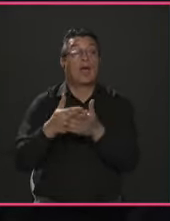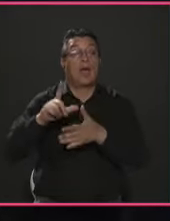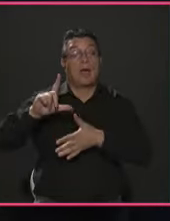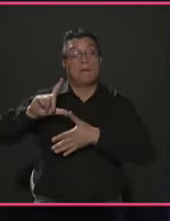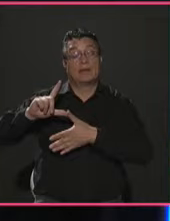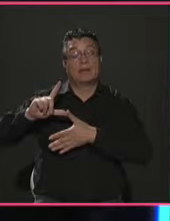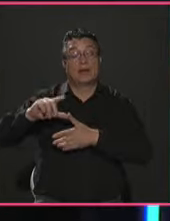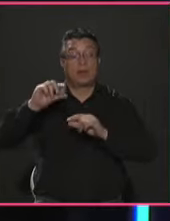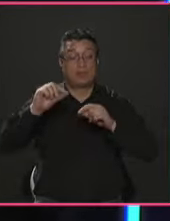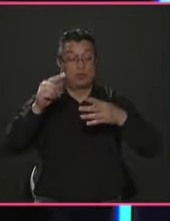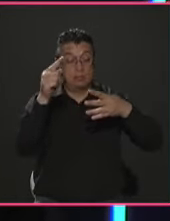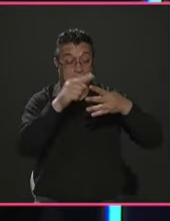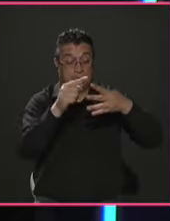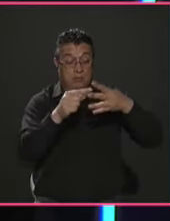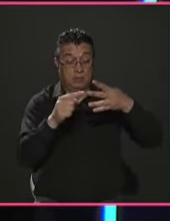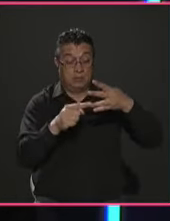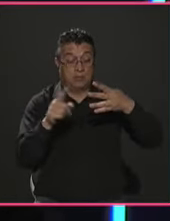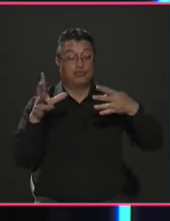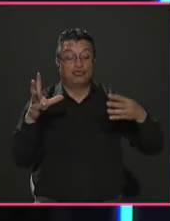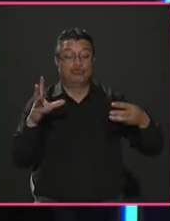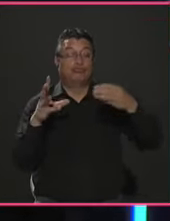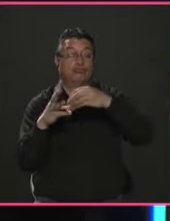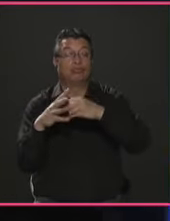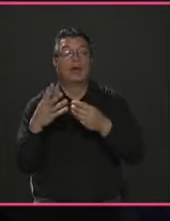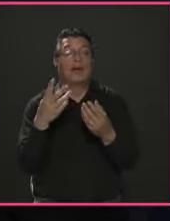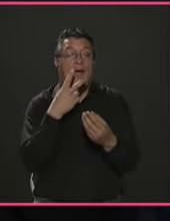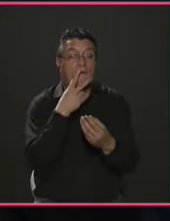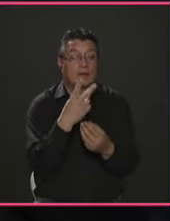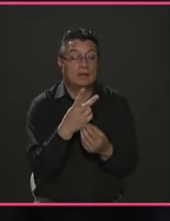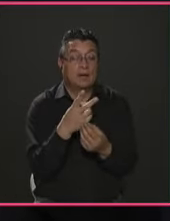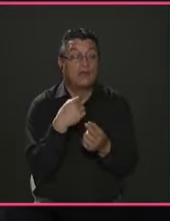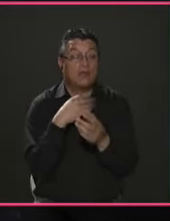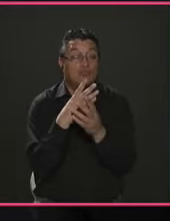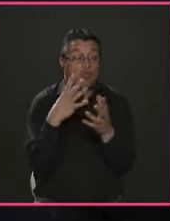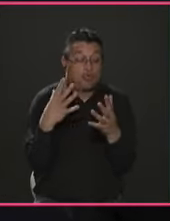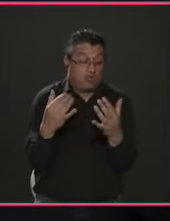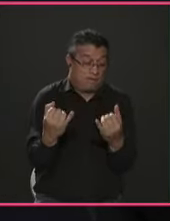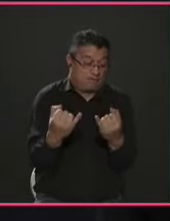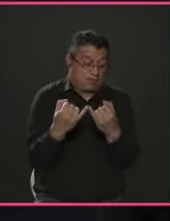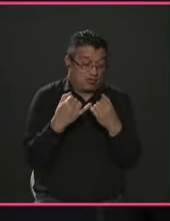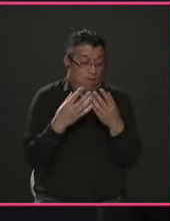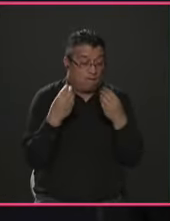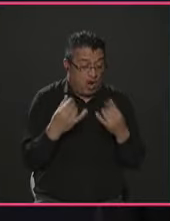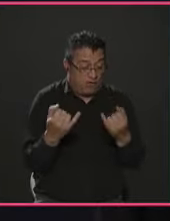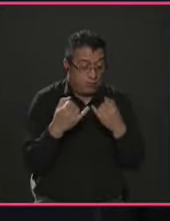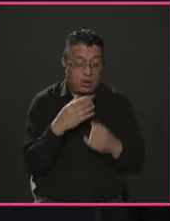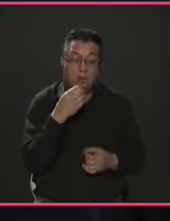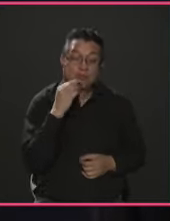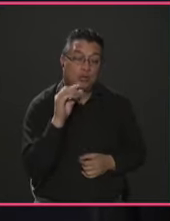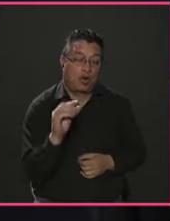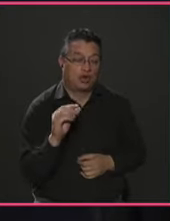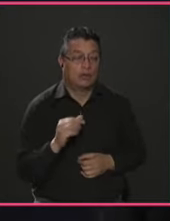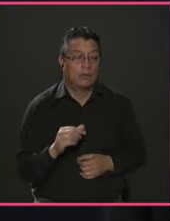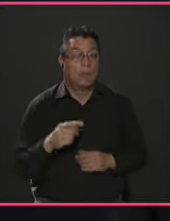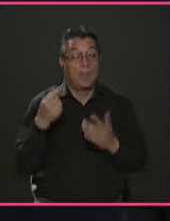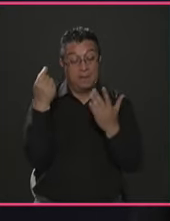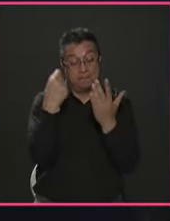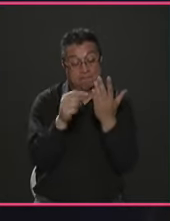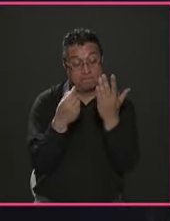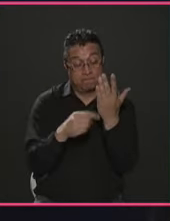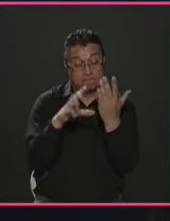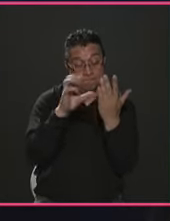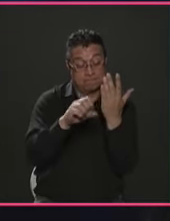estas pocas variables que es lo que sabemos Sí porque no tenemos tanta información o tan buena información los resultados que